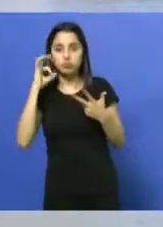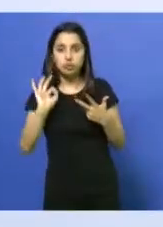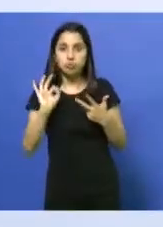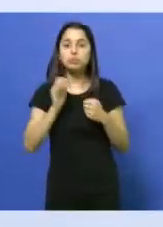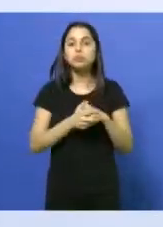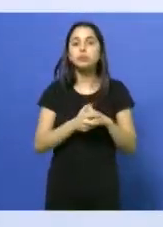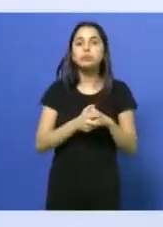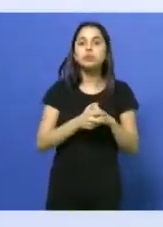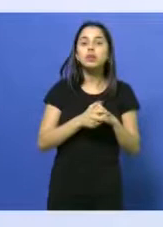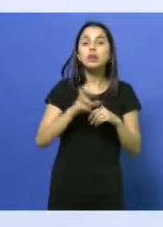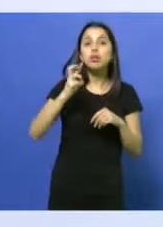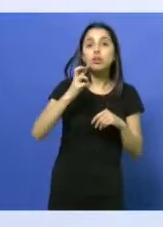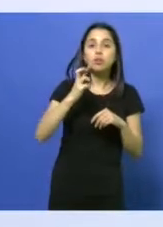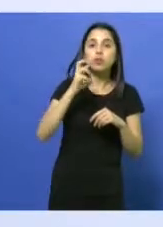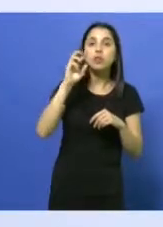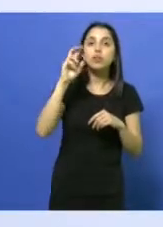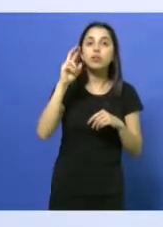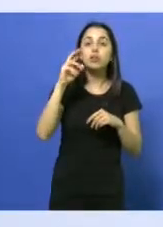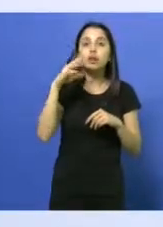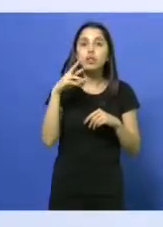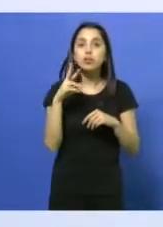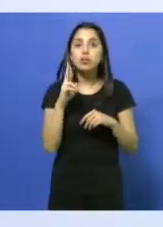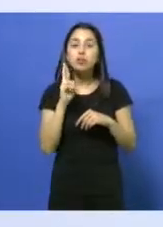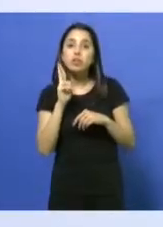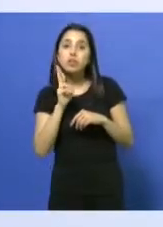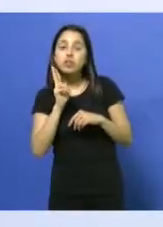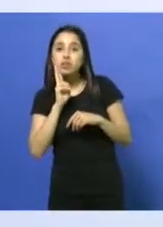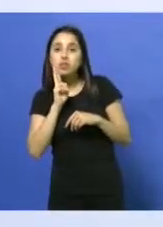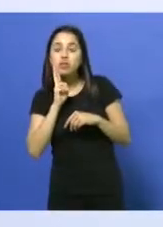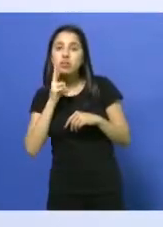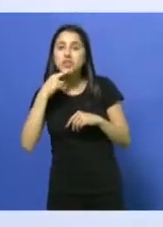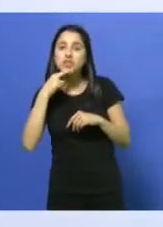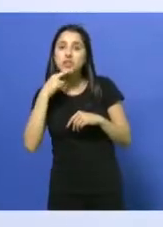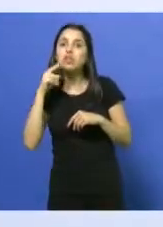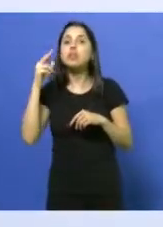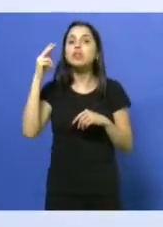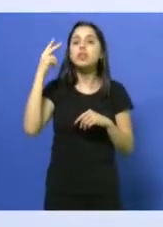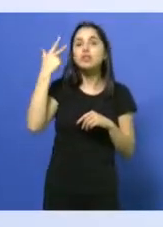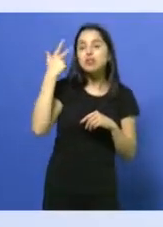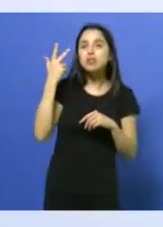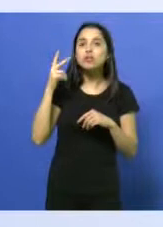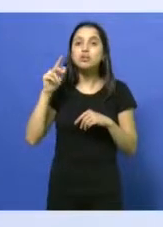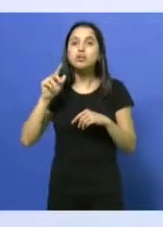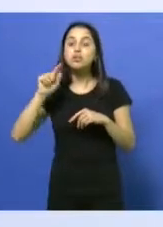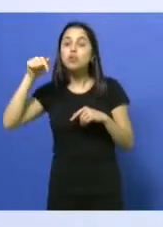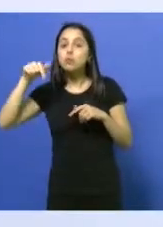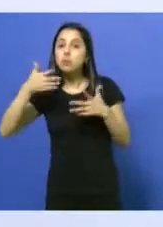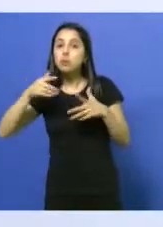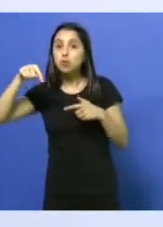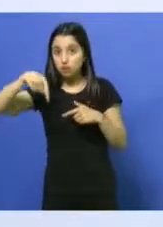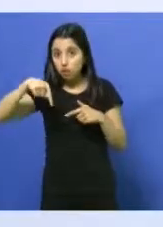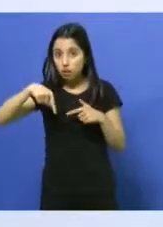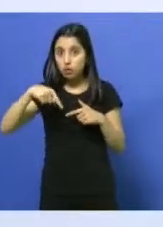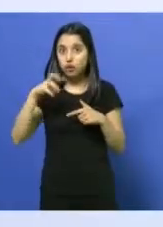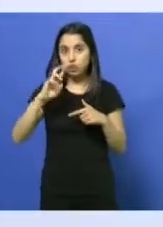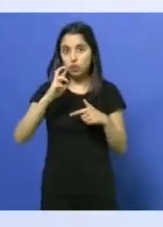de 17, 18 que veníamos normalmente, pasamos a un dólar de 40, con lo cual ahora un 100% de